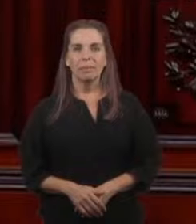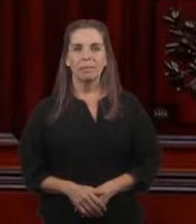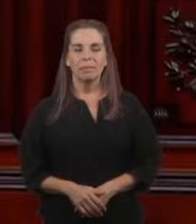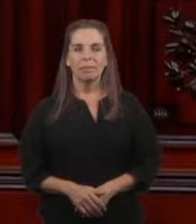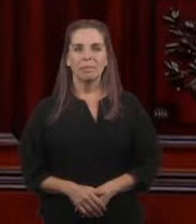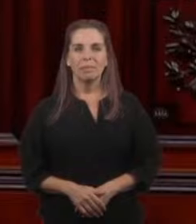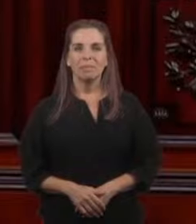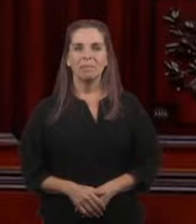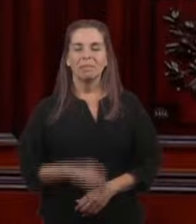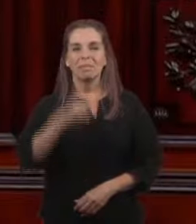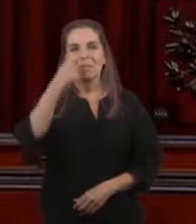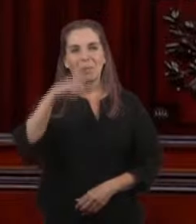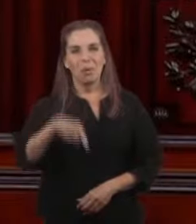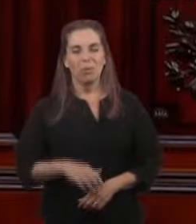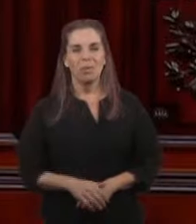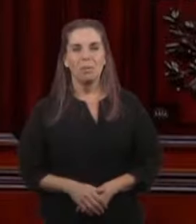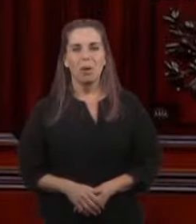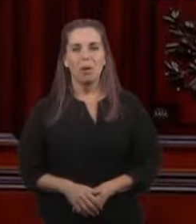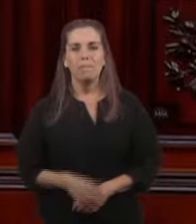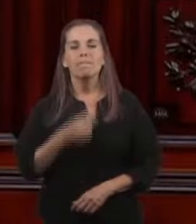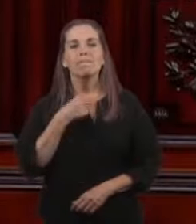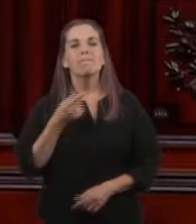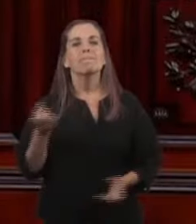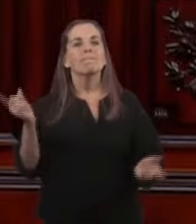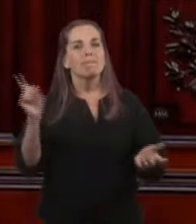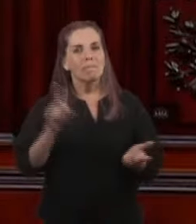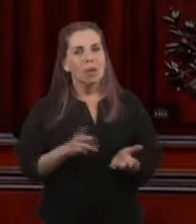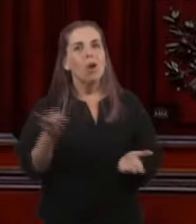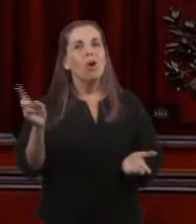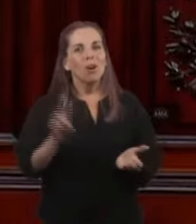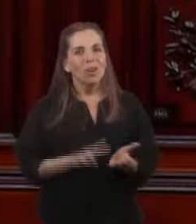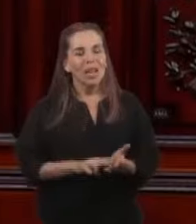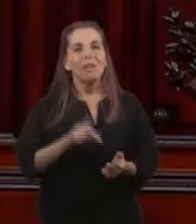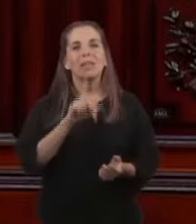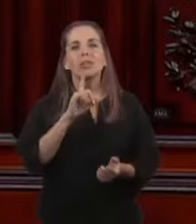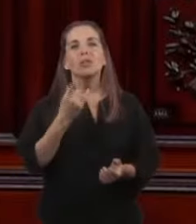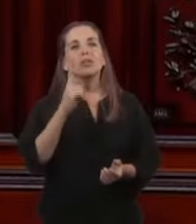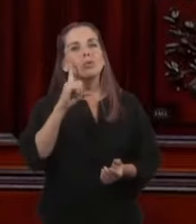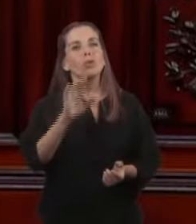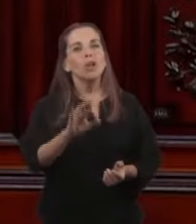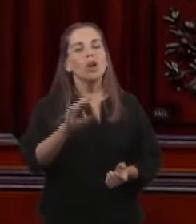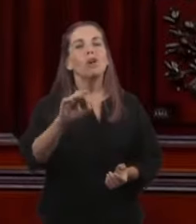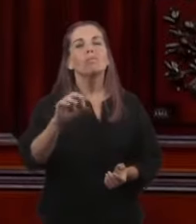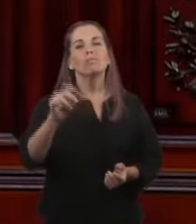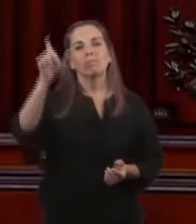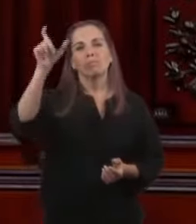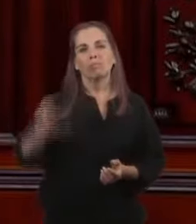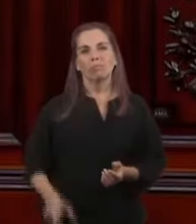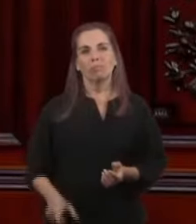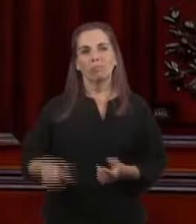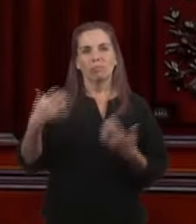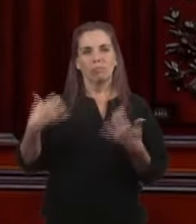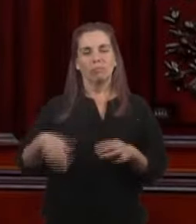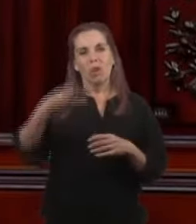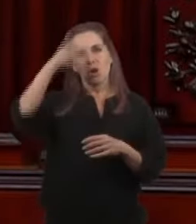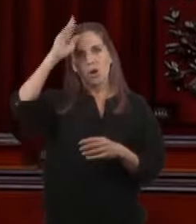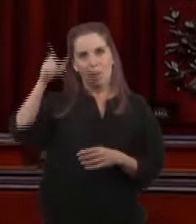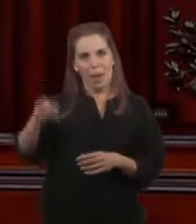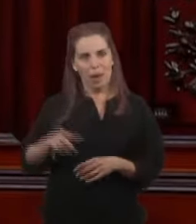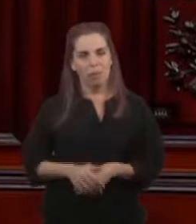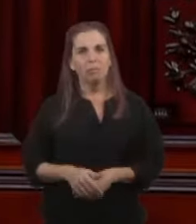para finalizar quiero citar nuevamente a Marco Tulio cicerón el gran legislador Romano que